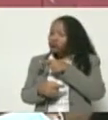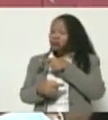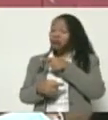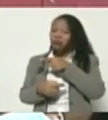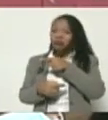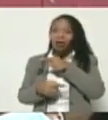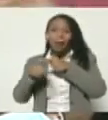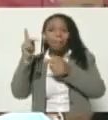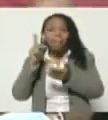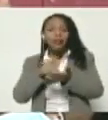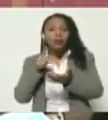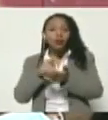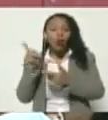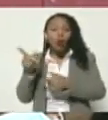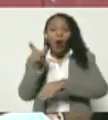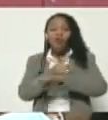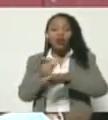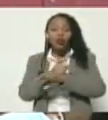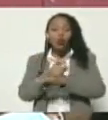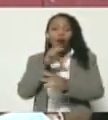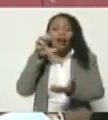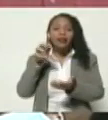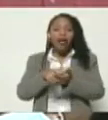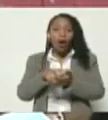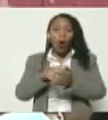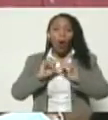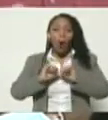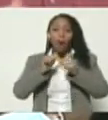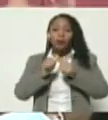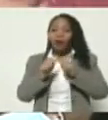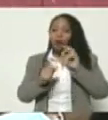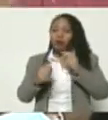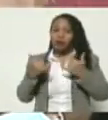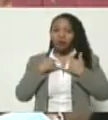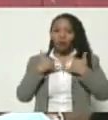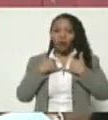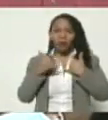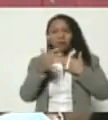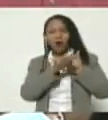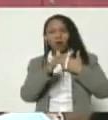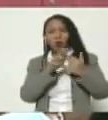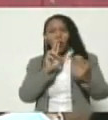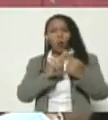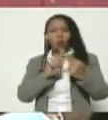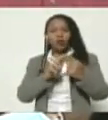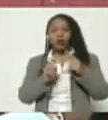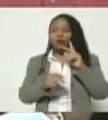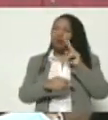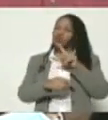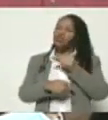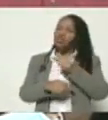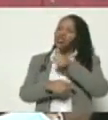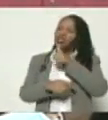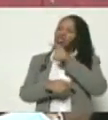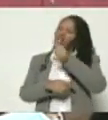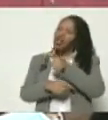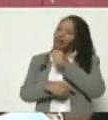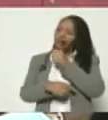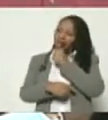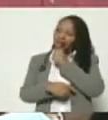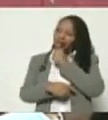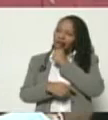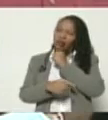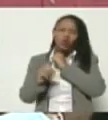Candidato o candidata a la gobernación de un estado, y comienza uno que más o menos conoce, pues, ¿quién será este? Y comienza uno a